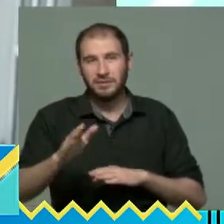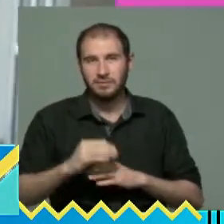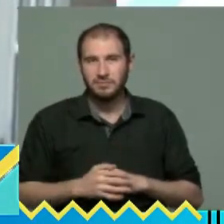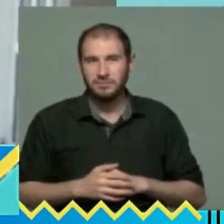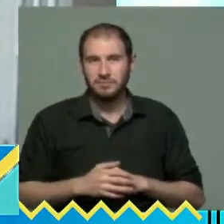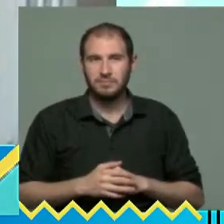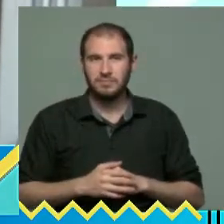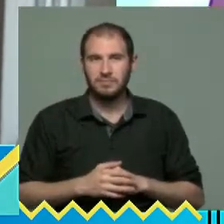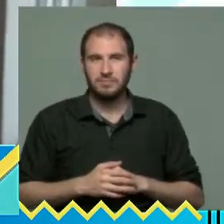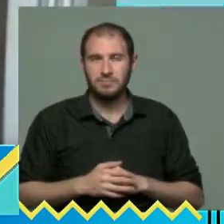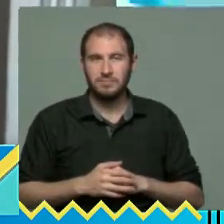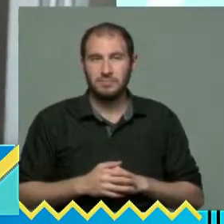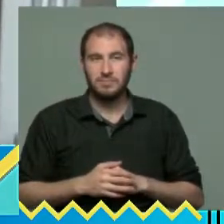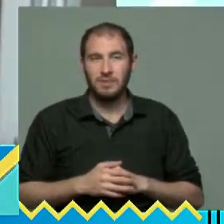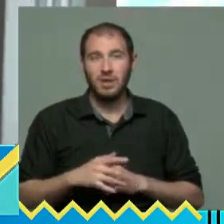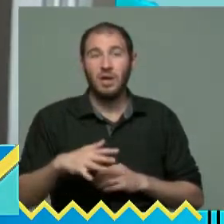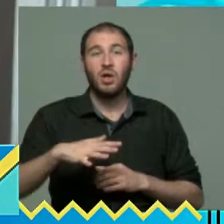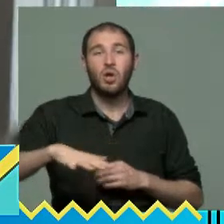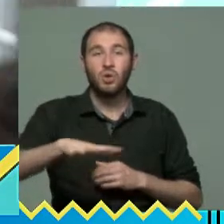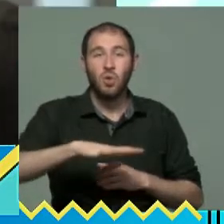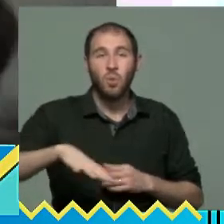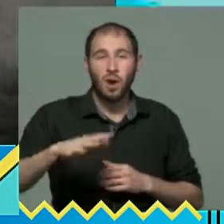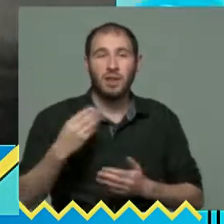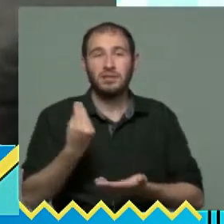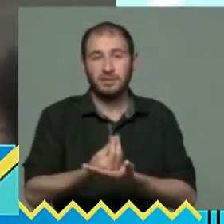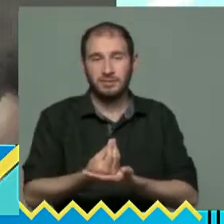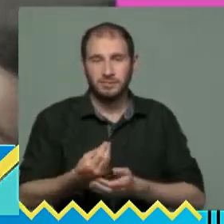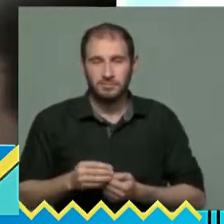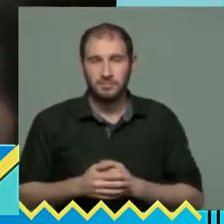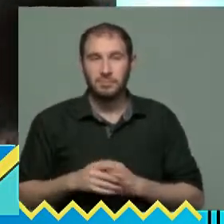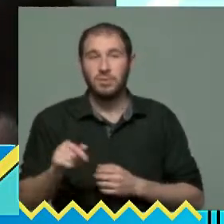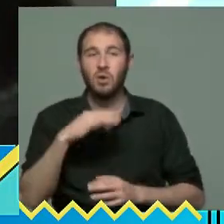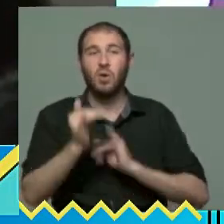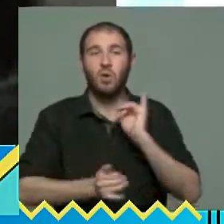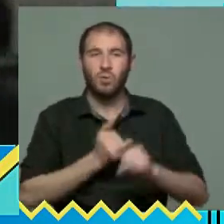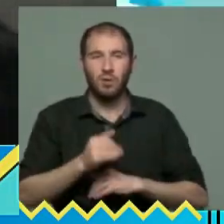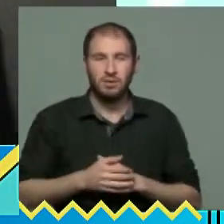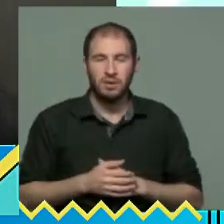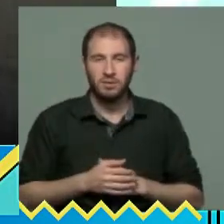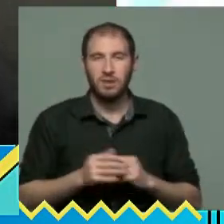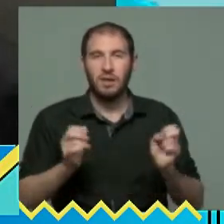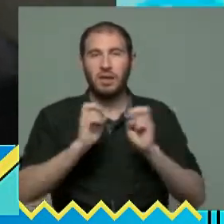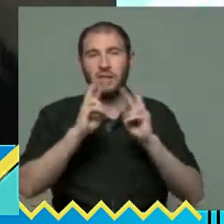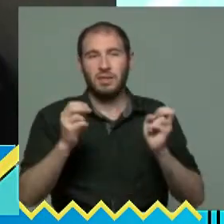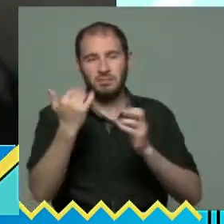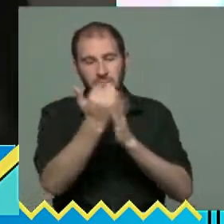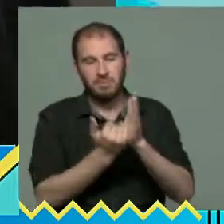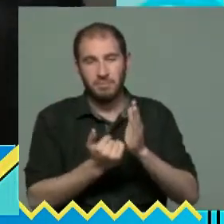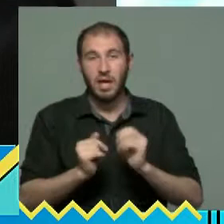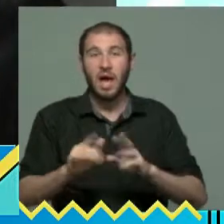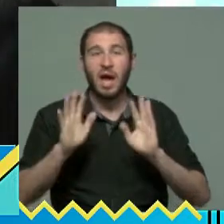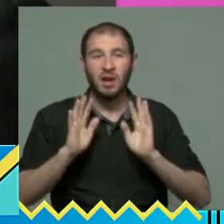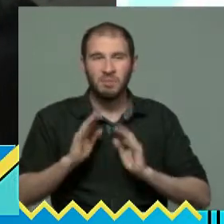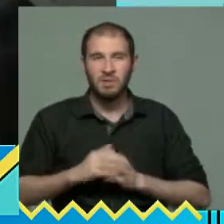por el espacio que ocupa, por lo que han dicho sobre un montón de cosas, pueden llegar